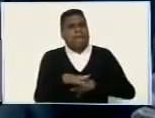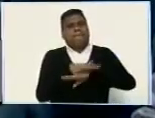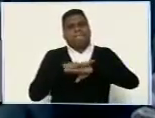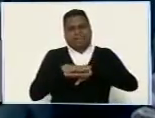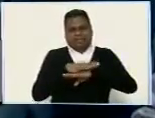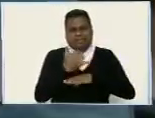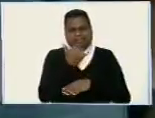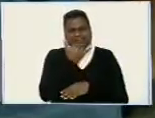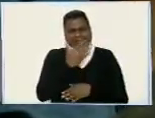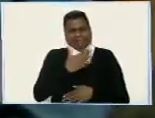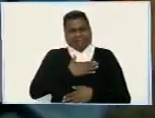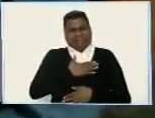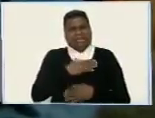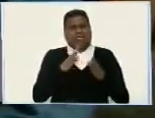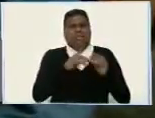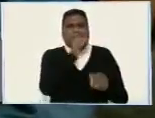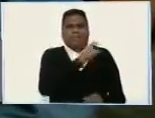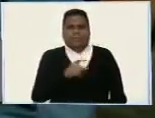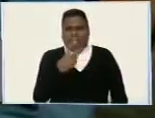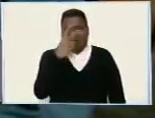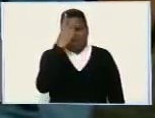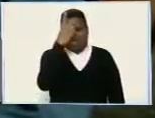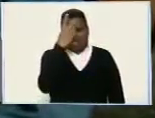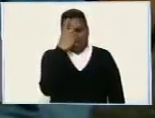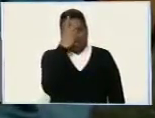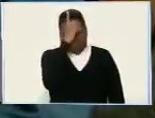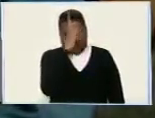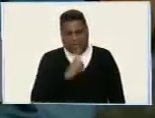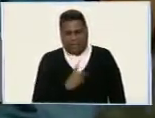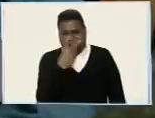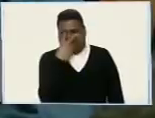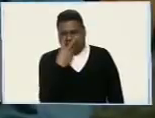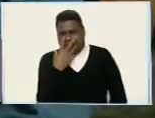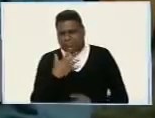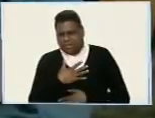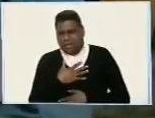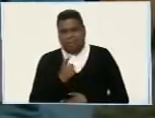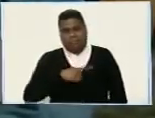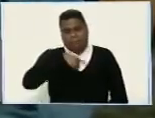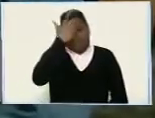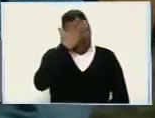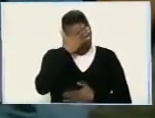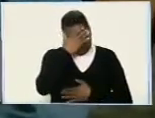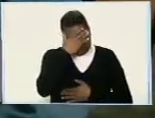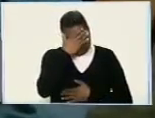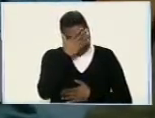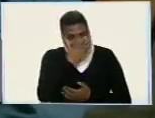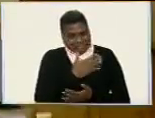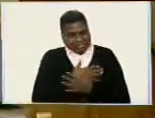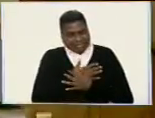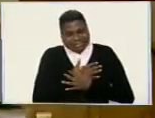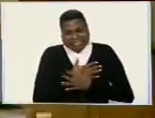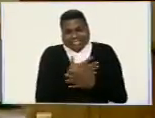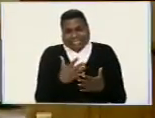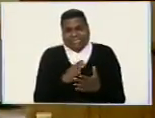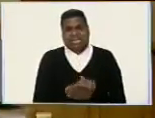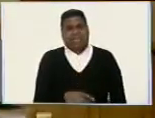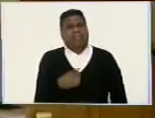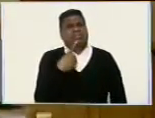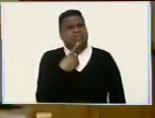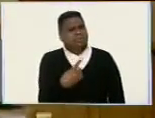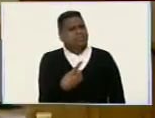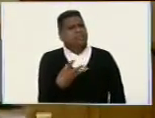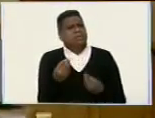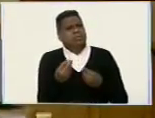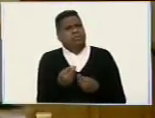y a todos los compañeros que tienen esa discapacidad, de manera así, sin pena, sin vergüenza. De verdad que eso dice mucho